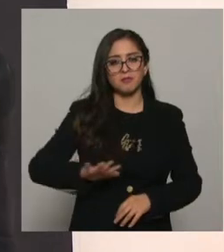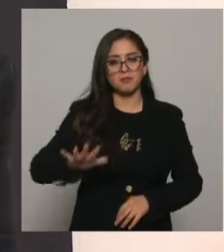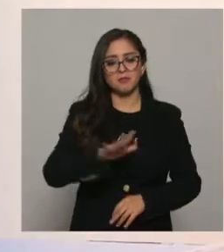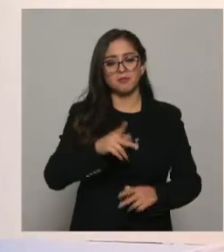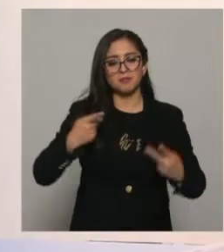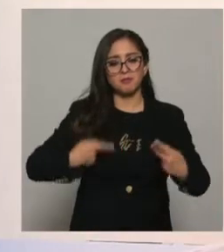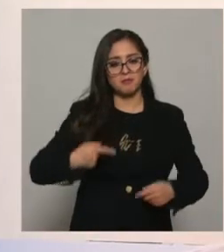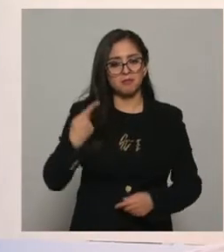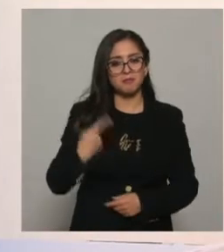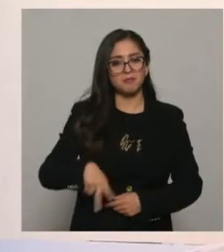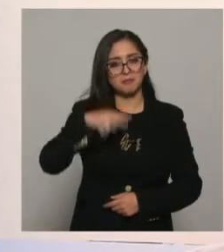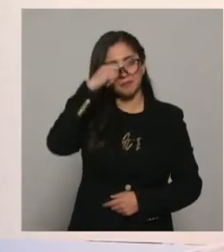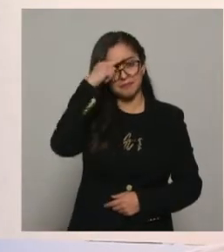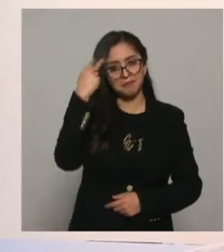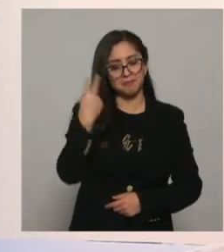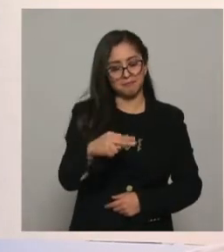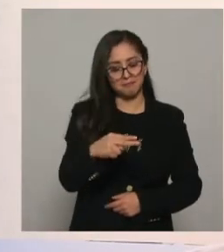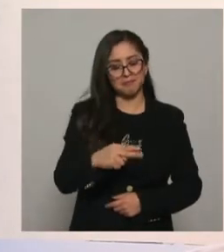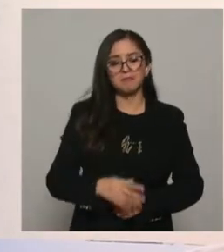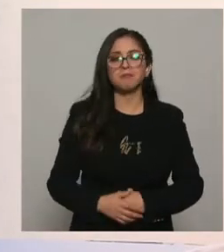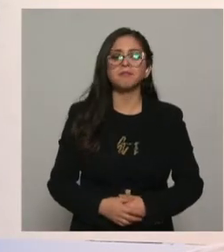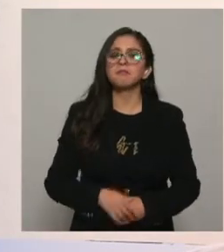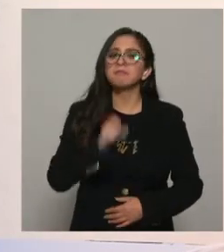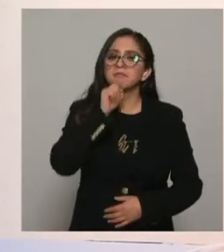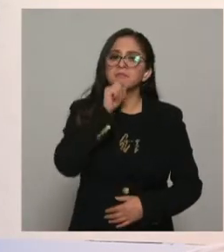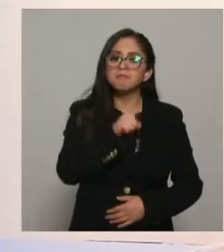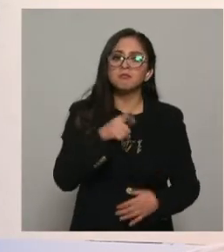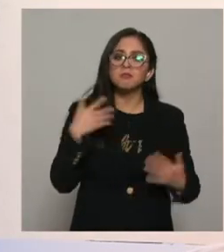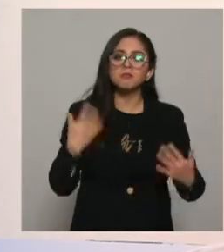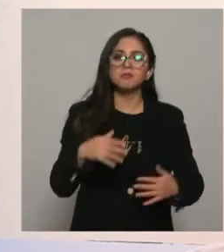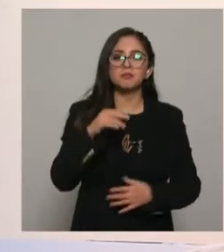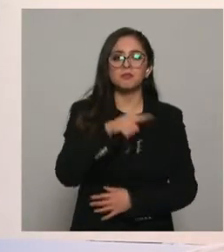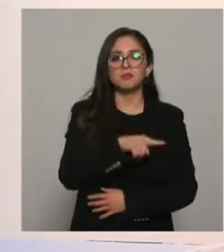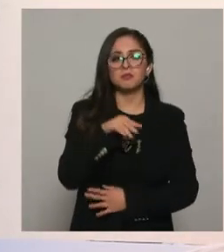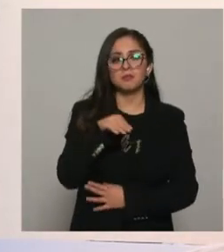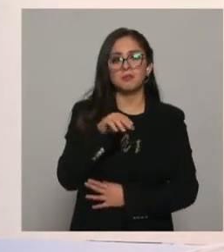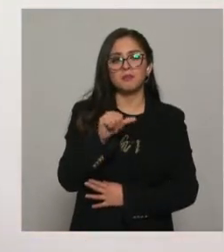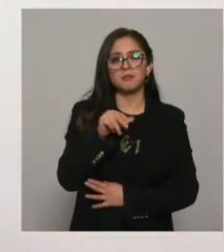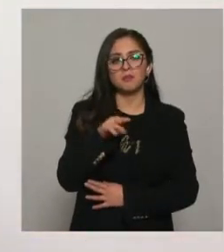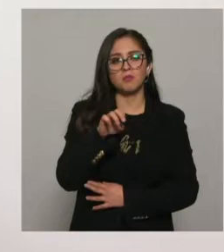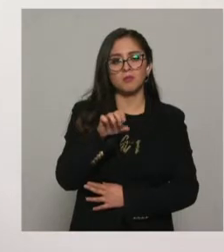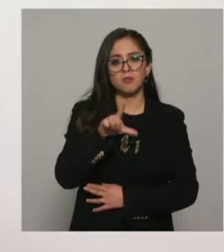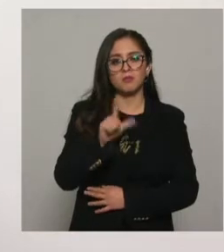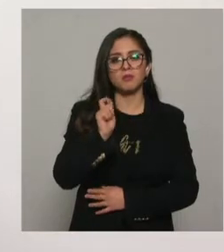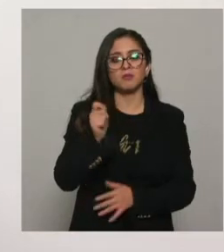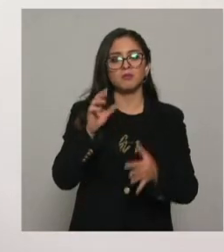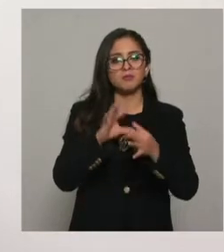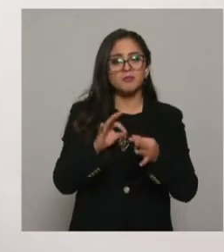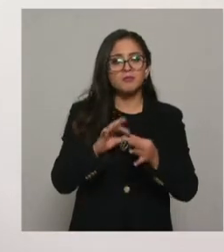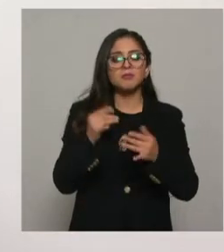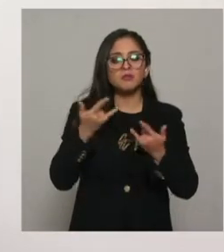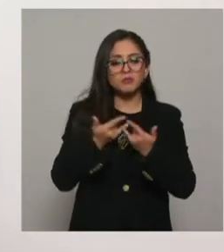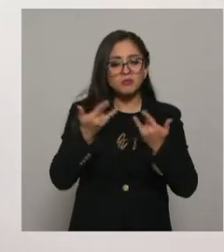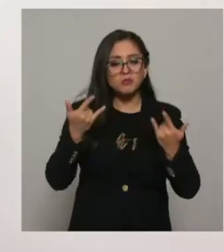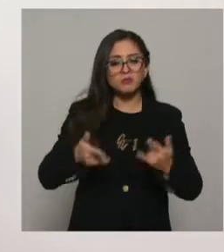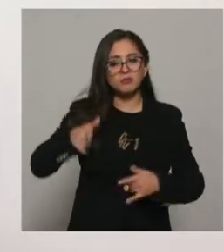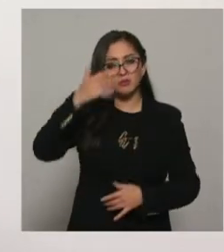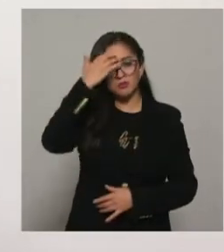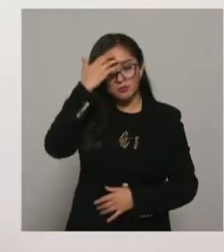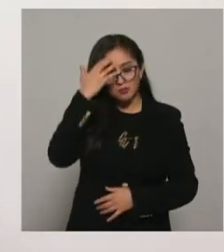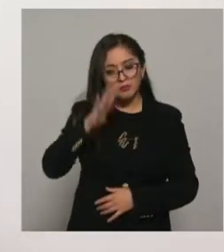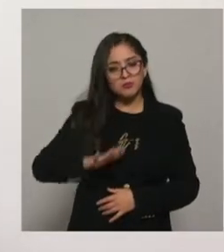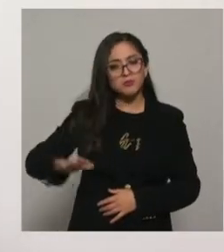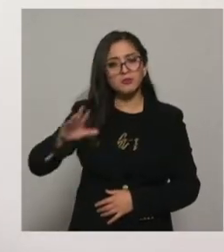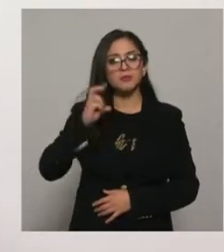mexicanos. Contamos también con la valiosa presencia de Manuel Garcés Jiménez, cronista de Milpalta. Bienvenido. Muy amable, gracias